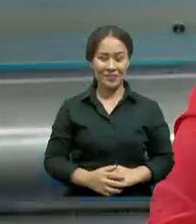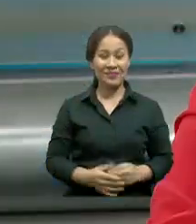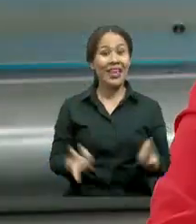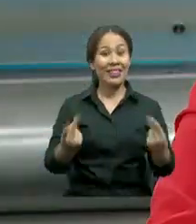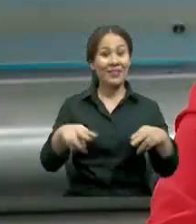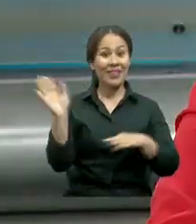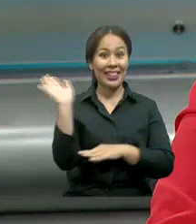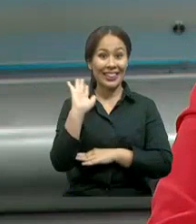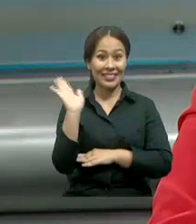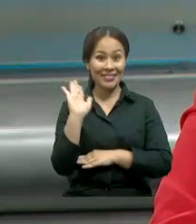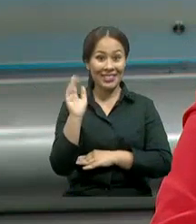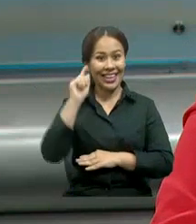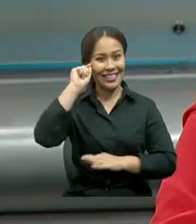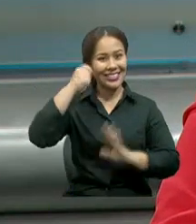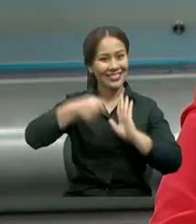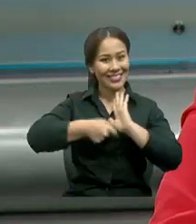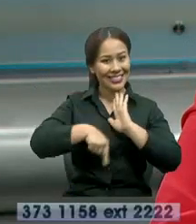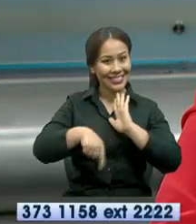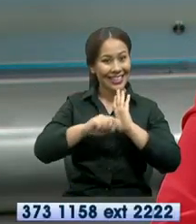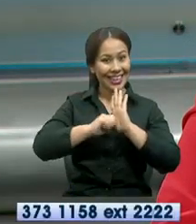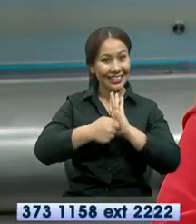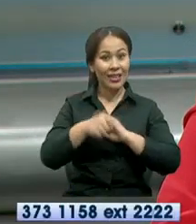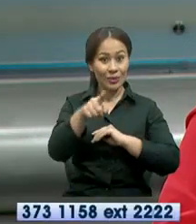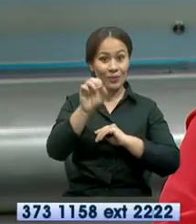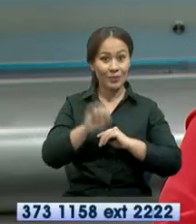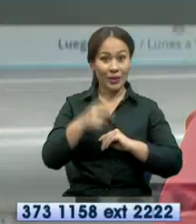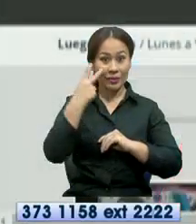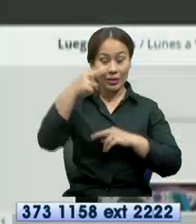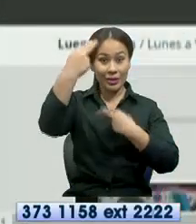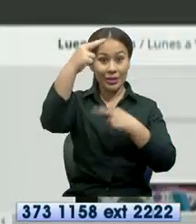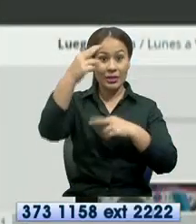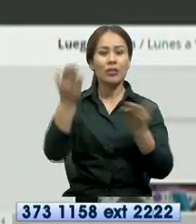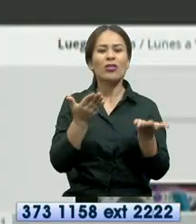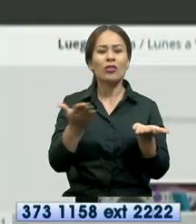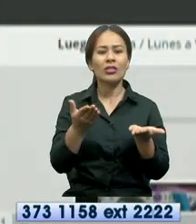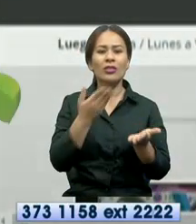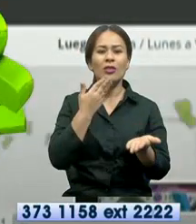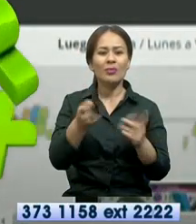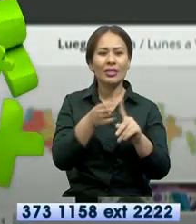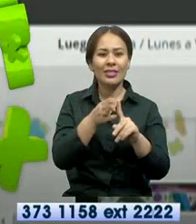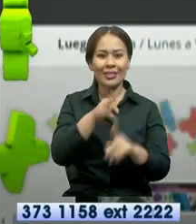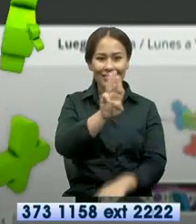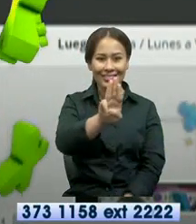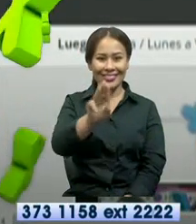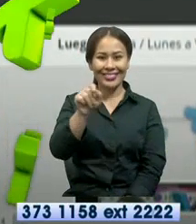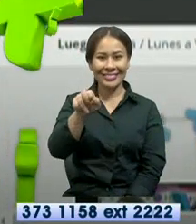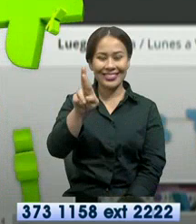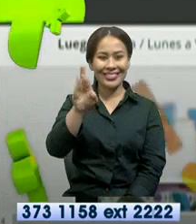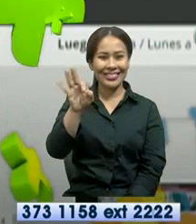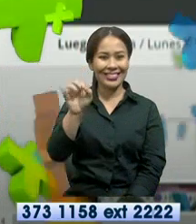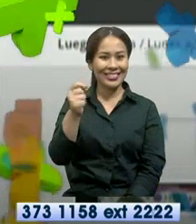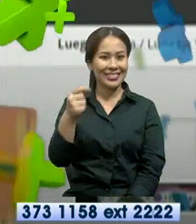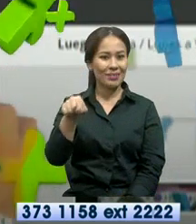Así nos despedimos. Recuerde que puede vernos desde cualquier parte del mundo a través del sitio web